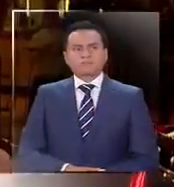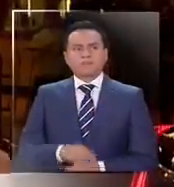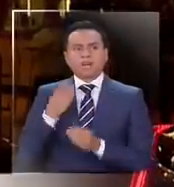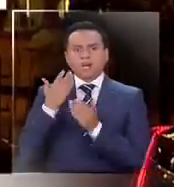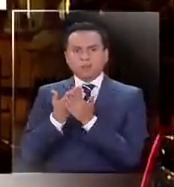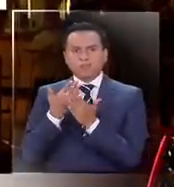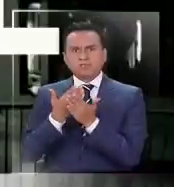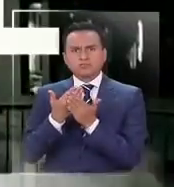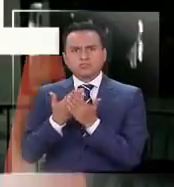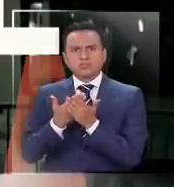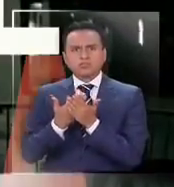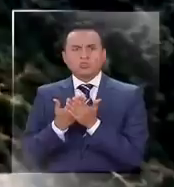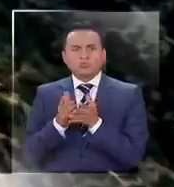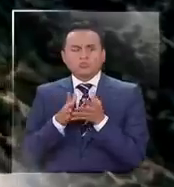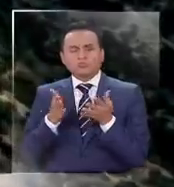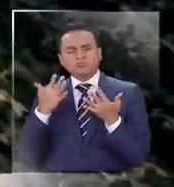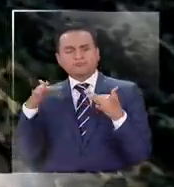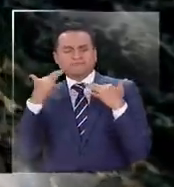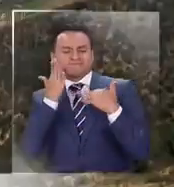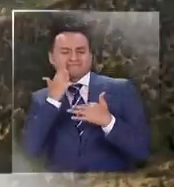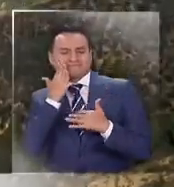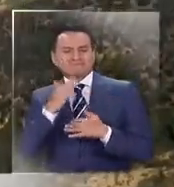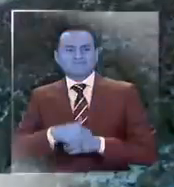Aprovechó que tiene mucho carisma.